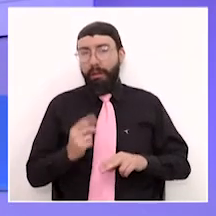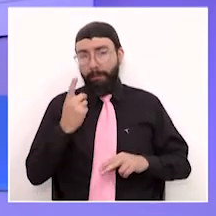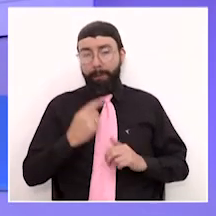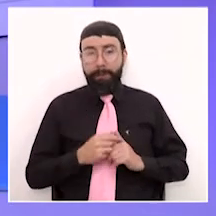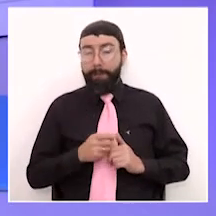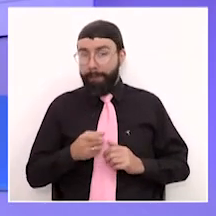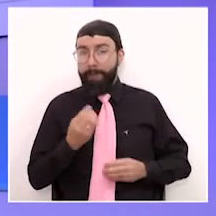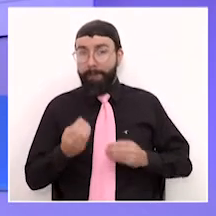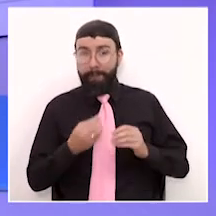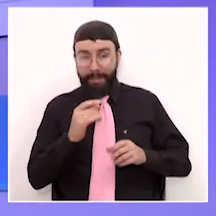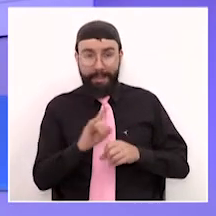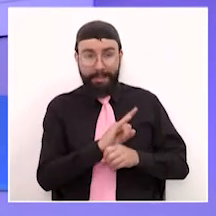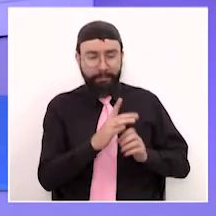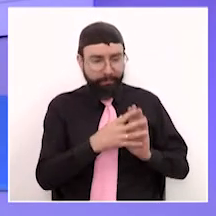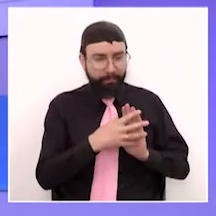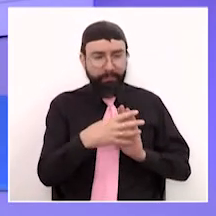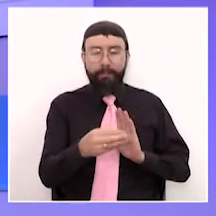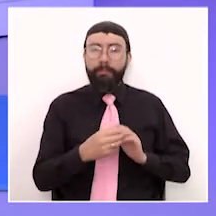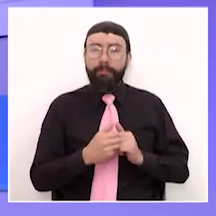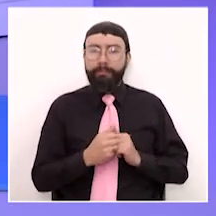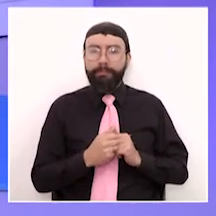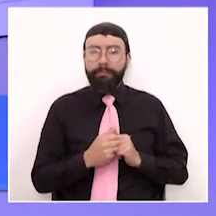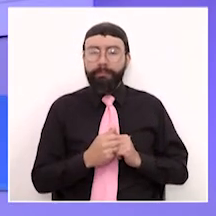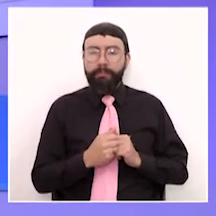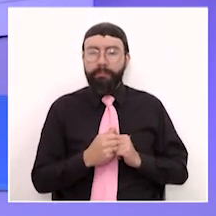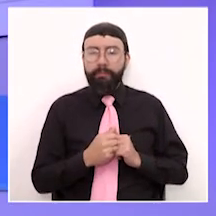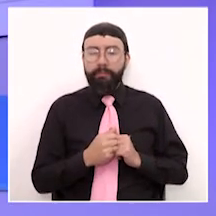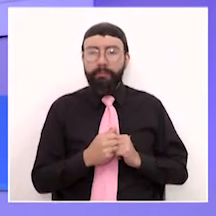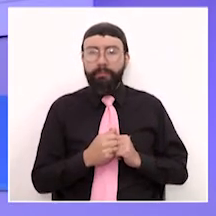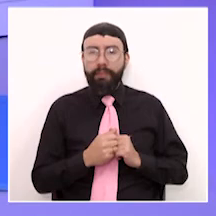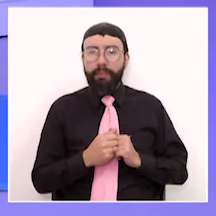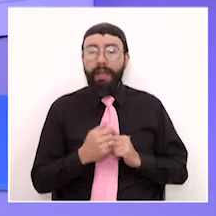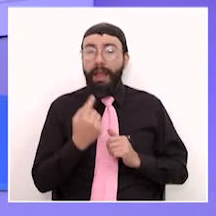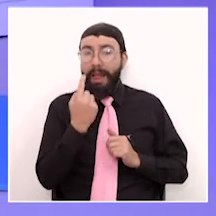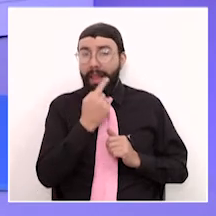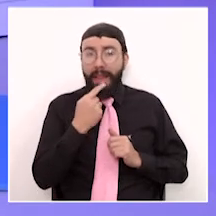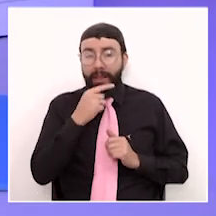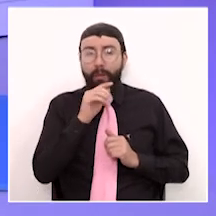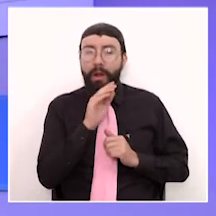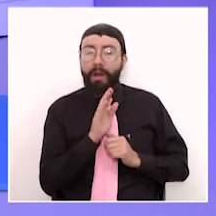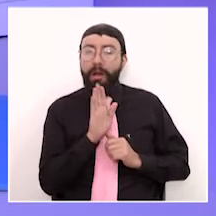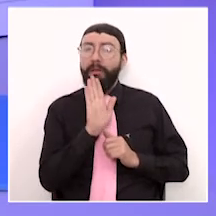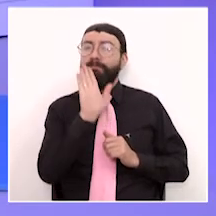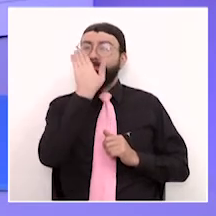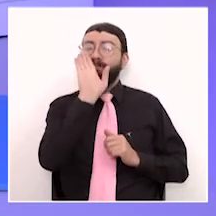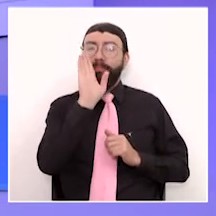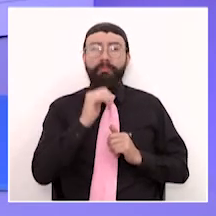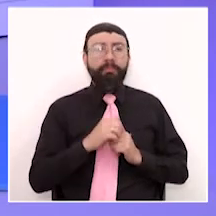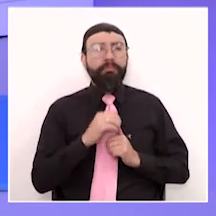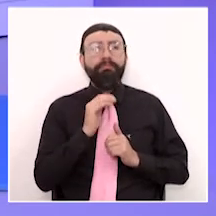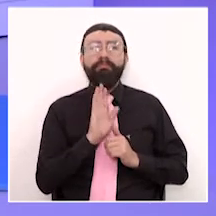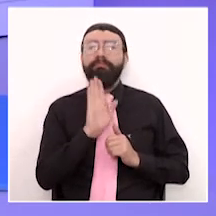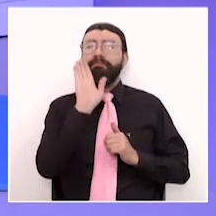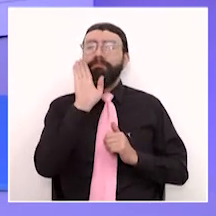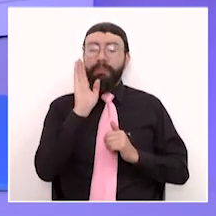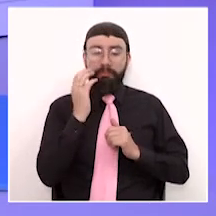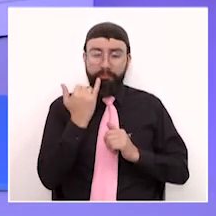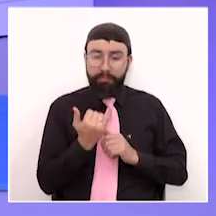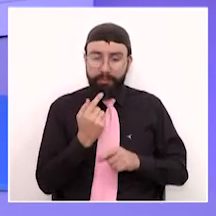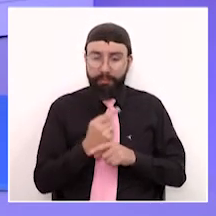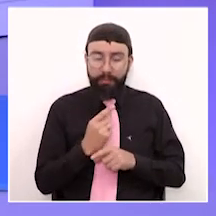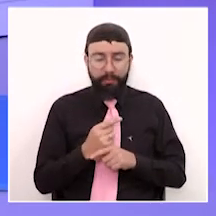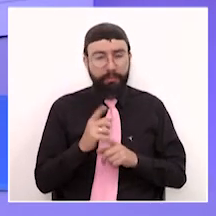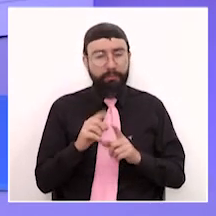este ejercicio. La lengua en la parte superior y posterior del paladar. Mirada